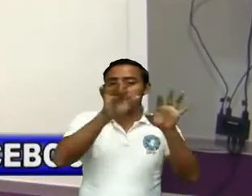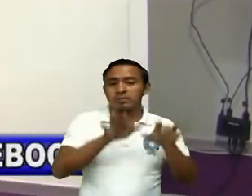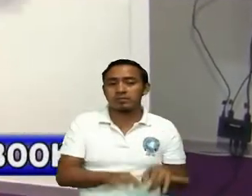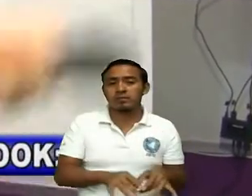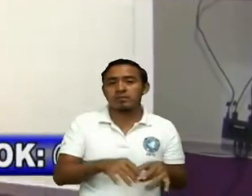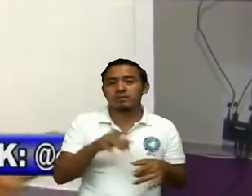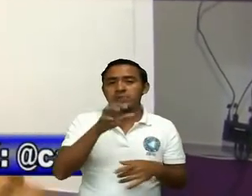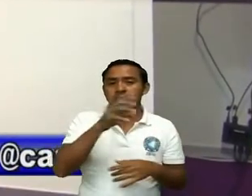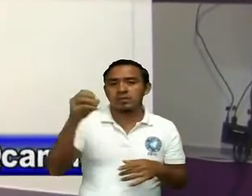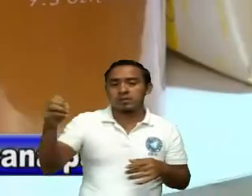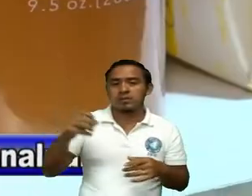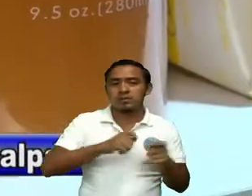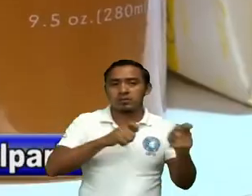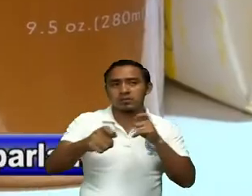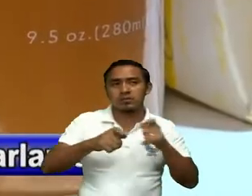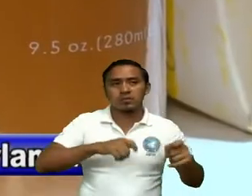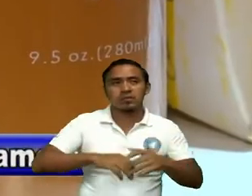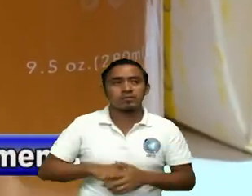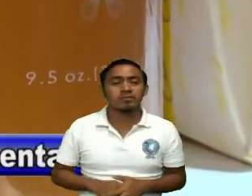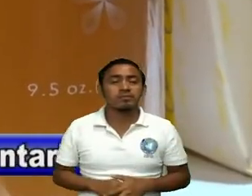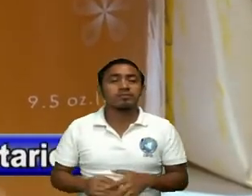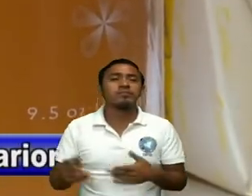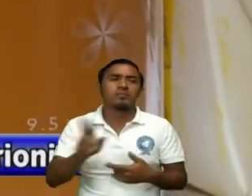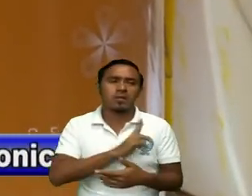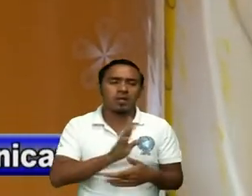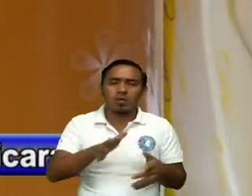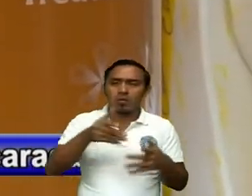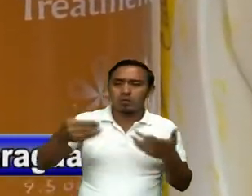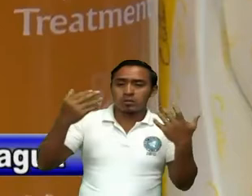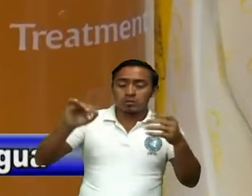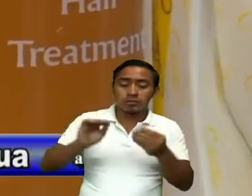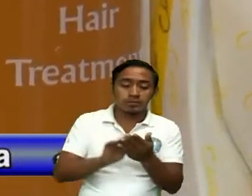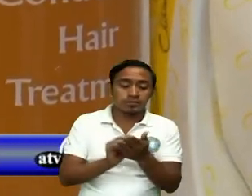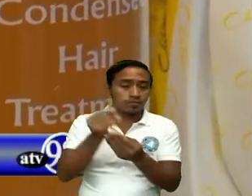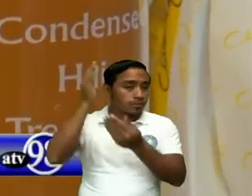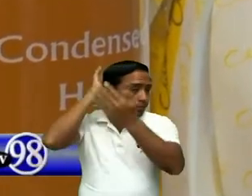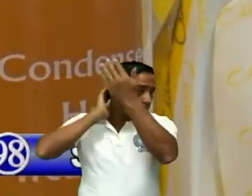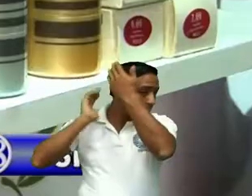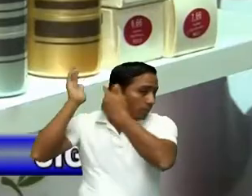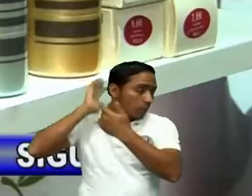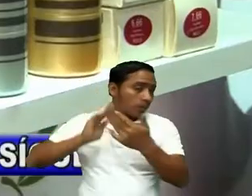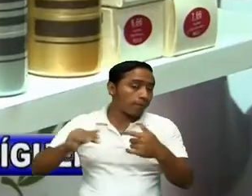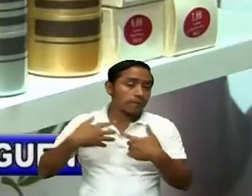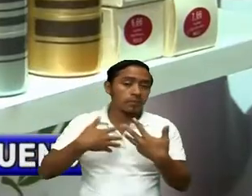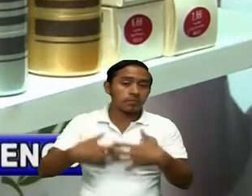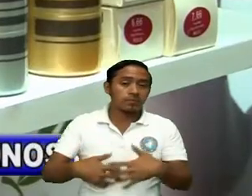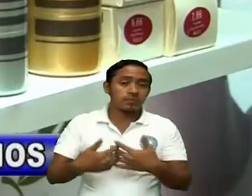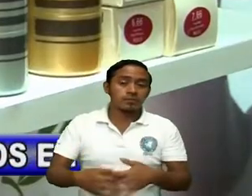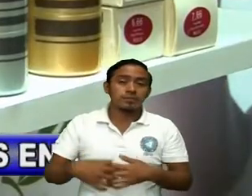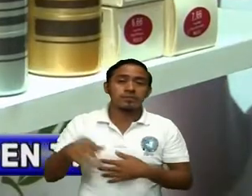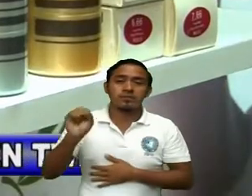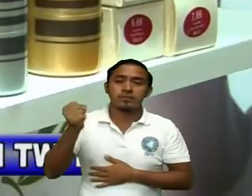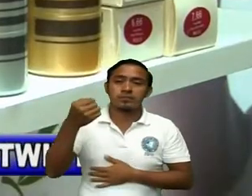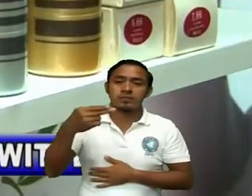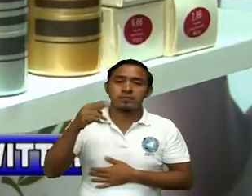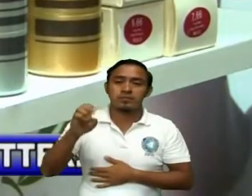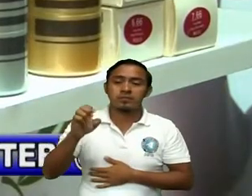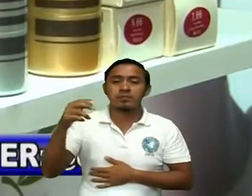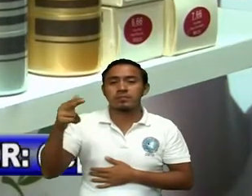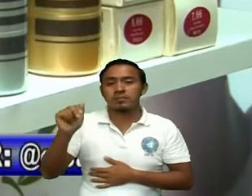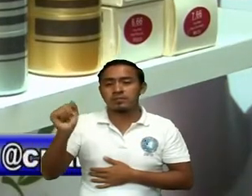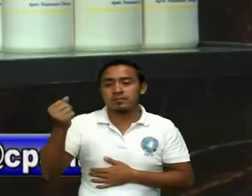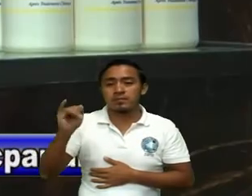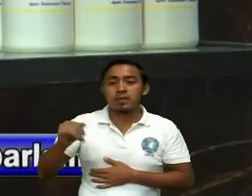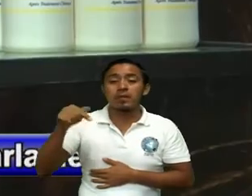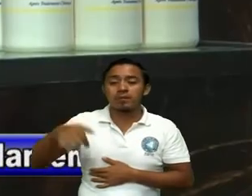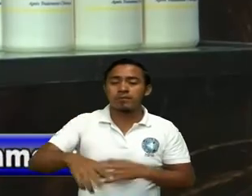tiene un costo de $500. Por otro lado, hay productos cosméticos para el cabello de la empresa taiwanesa Chitsai, la cual se instaló